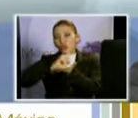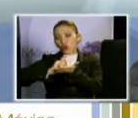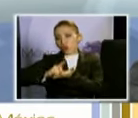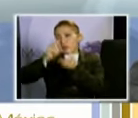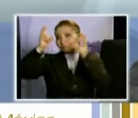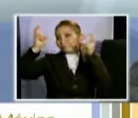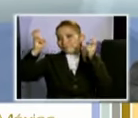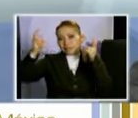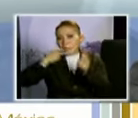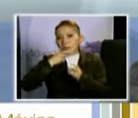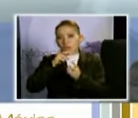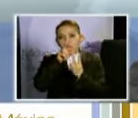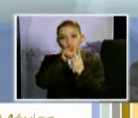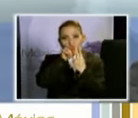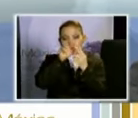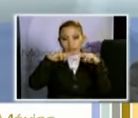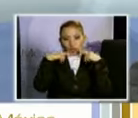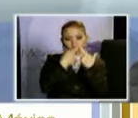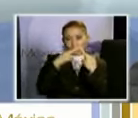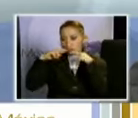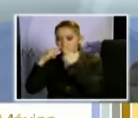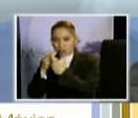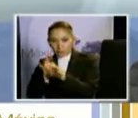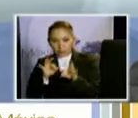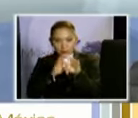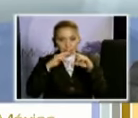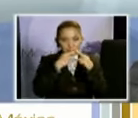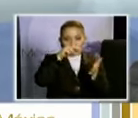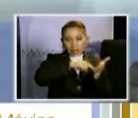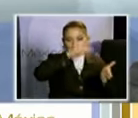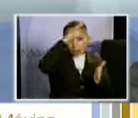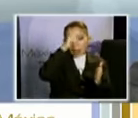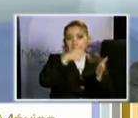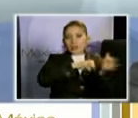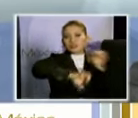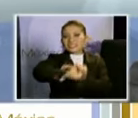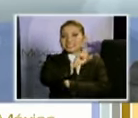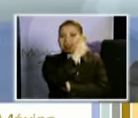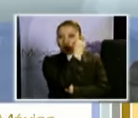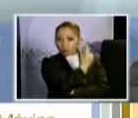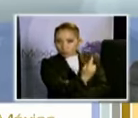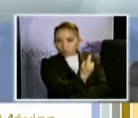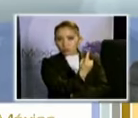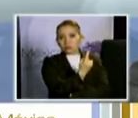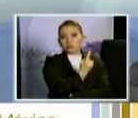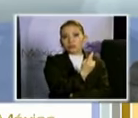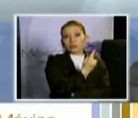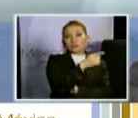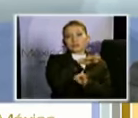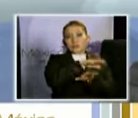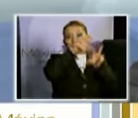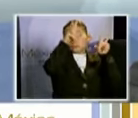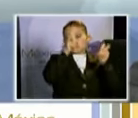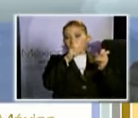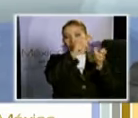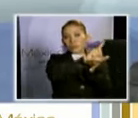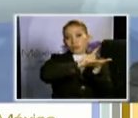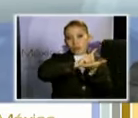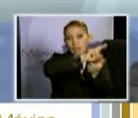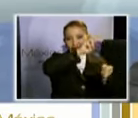hablamos de dos convenciones principalmente. La convención de 1961 relacionada con